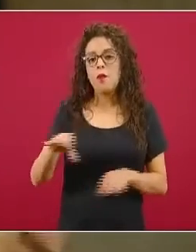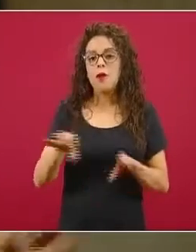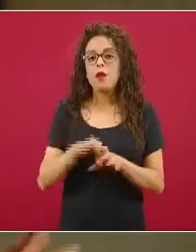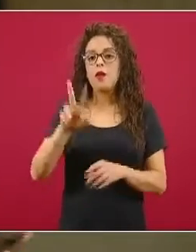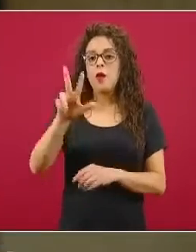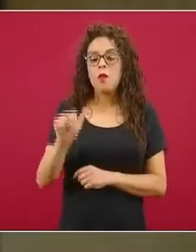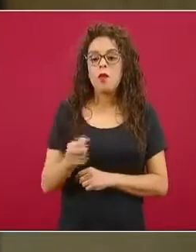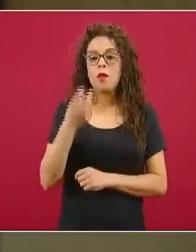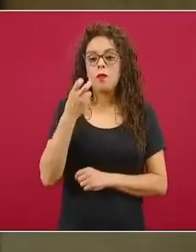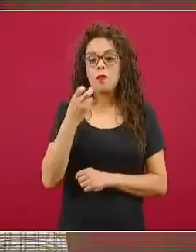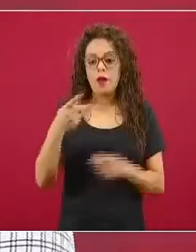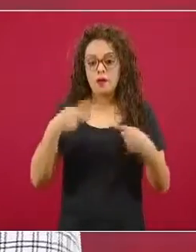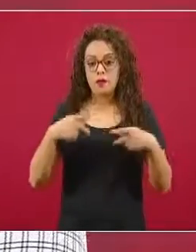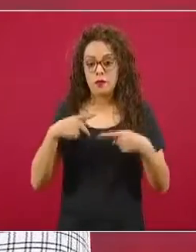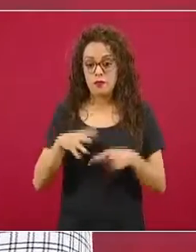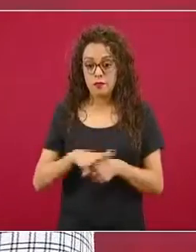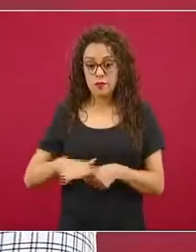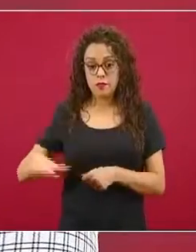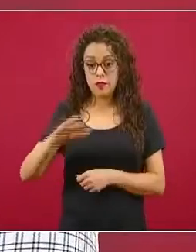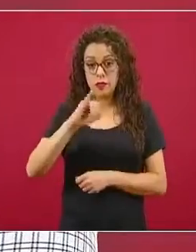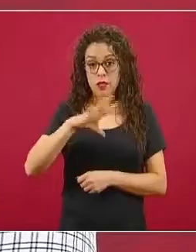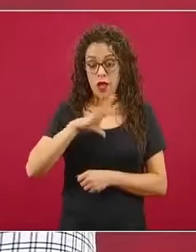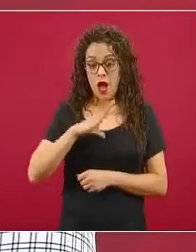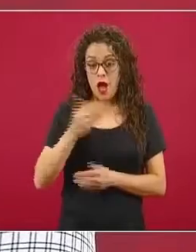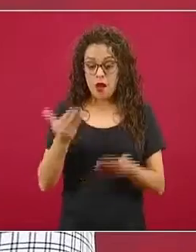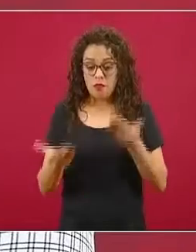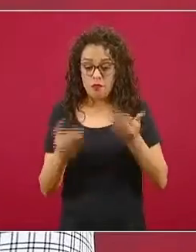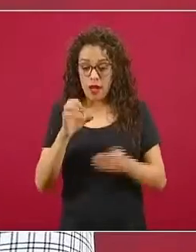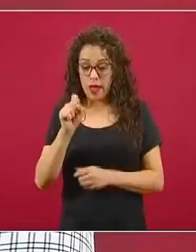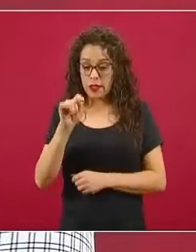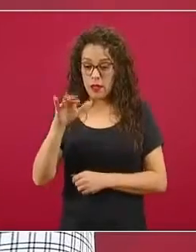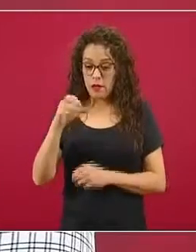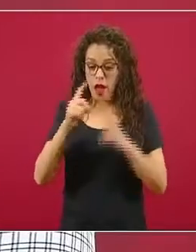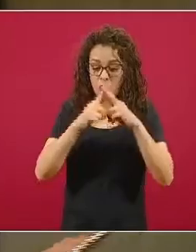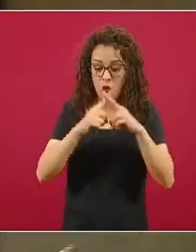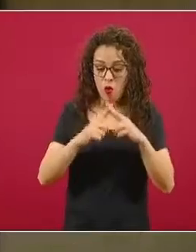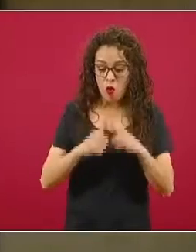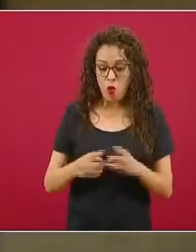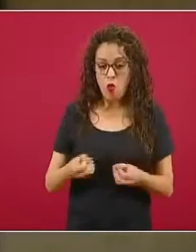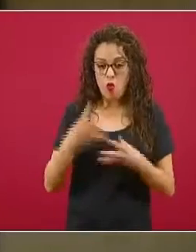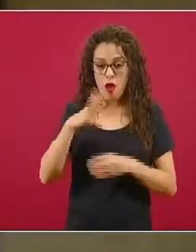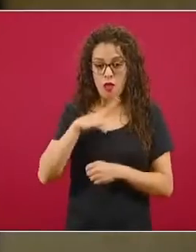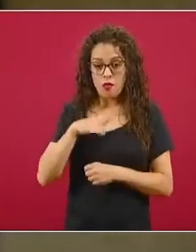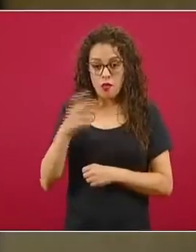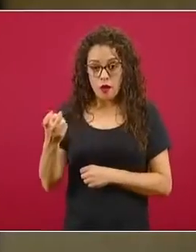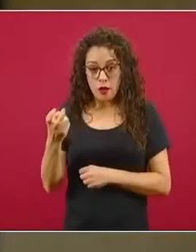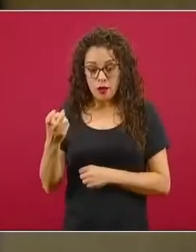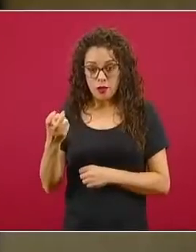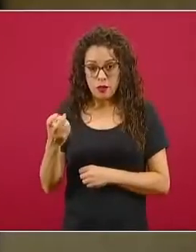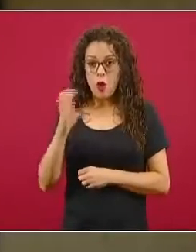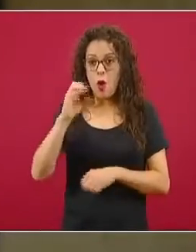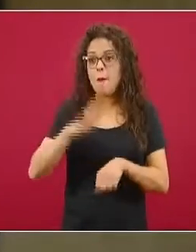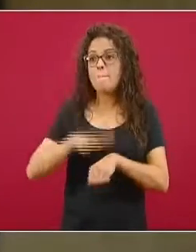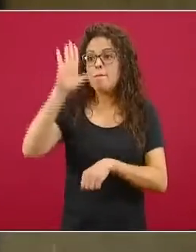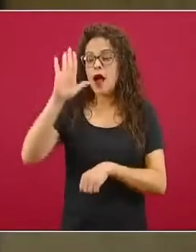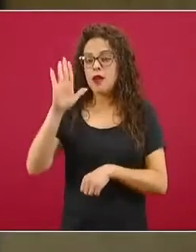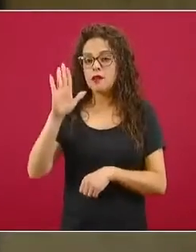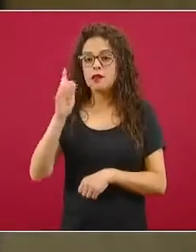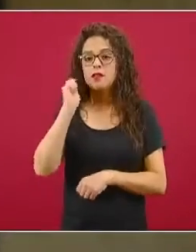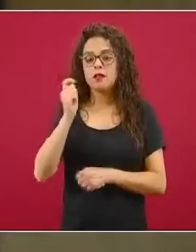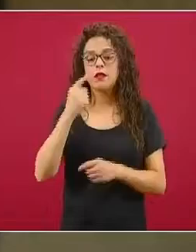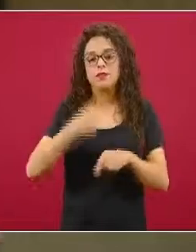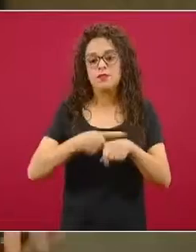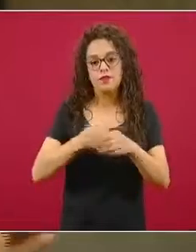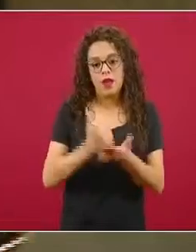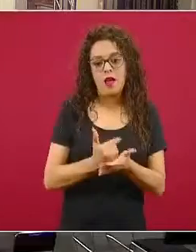como este número de personas y si se tiene un estimado de cuántas podrían haber más allá de estas personas que le comento tuvieron como la enfermedad grave